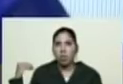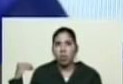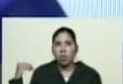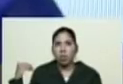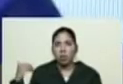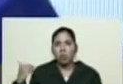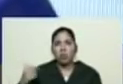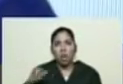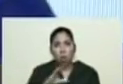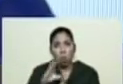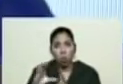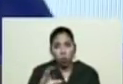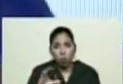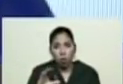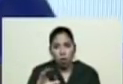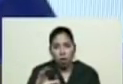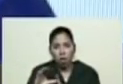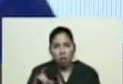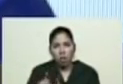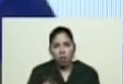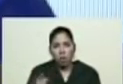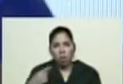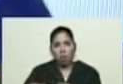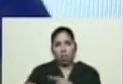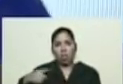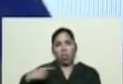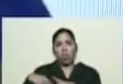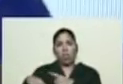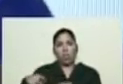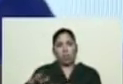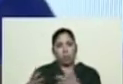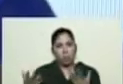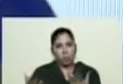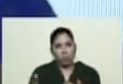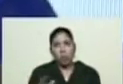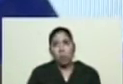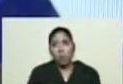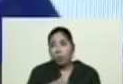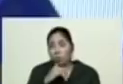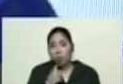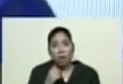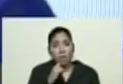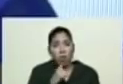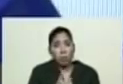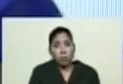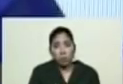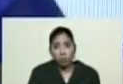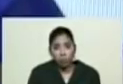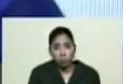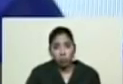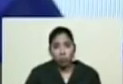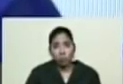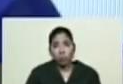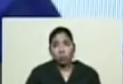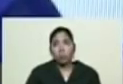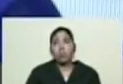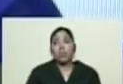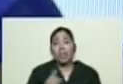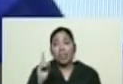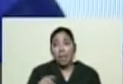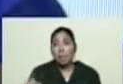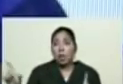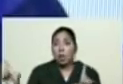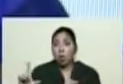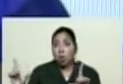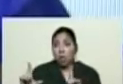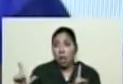cultural que ha habido en nuestros pueblos, no solamente por la desinformación, sino por los contenidos de la televisión contra los